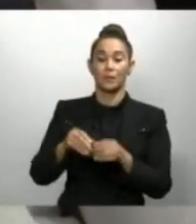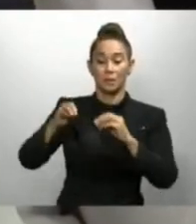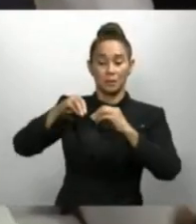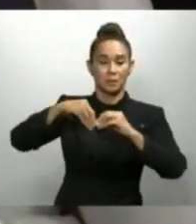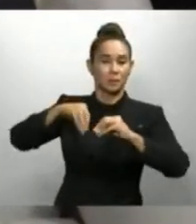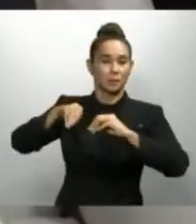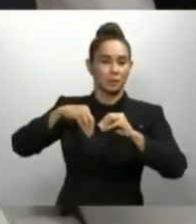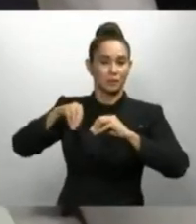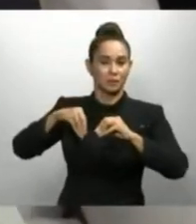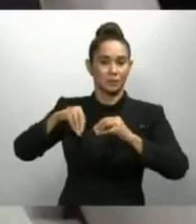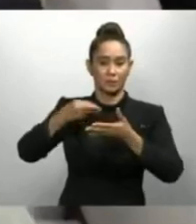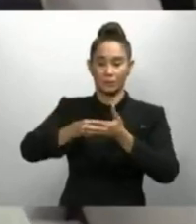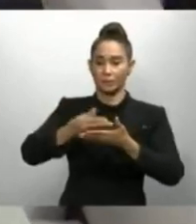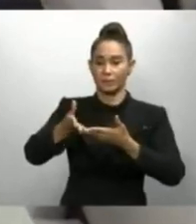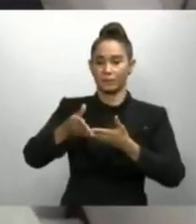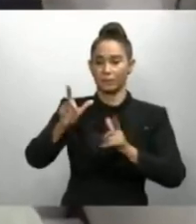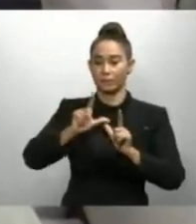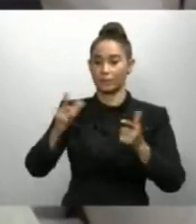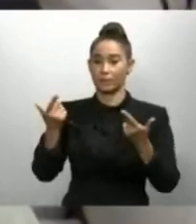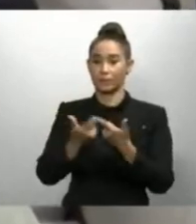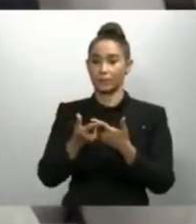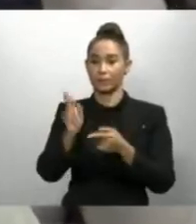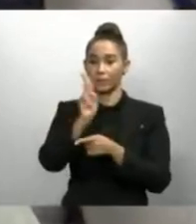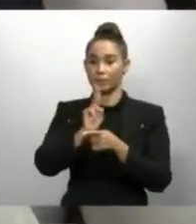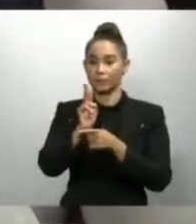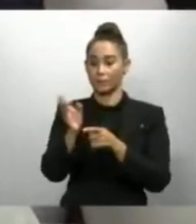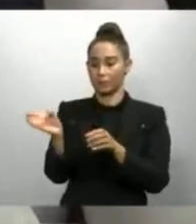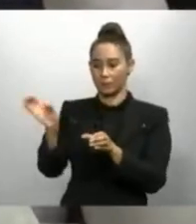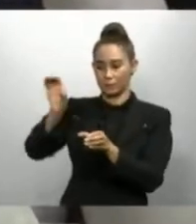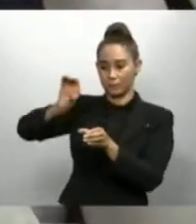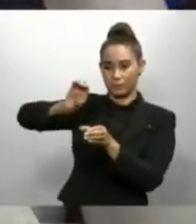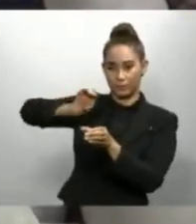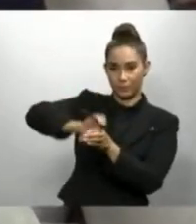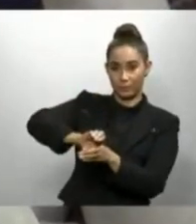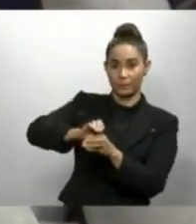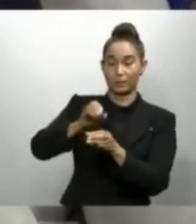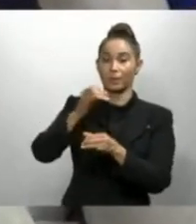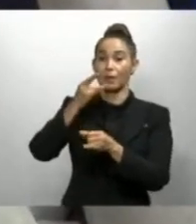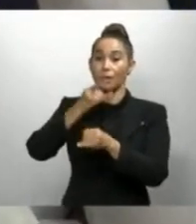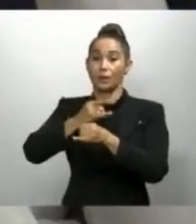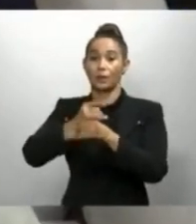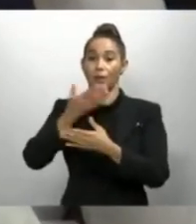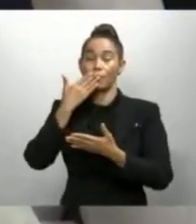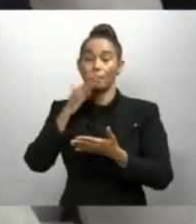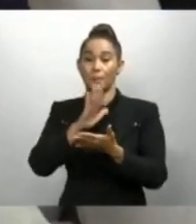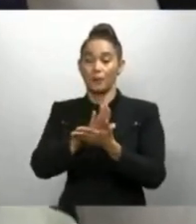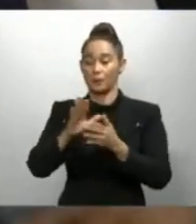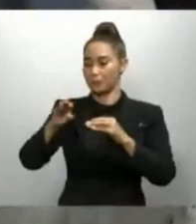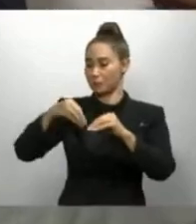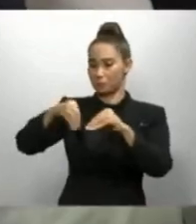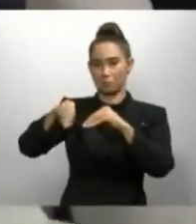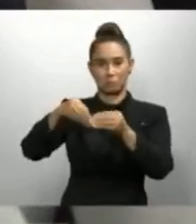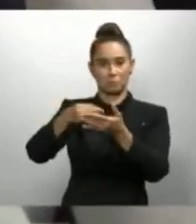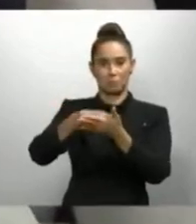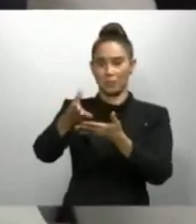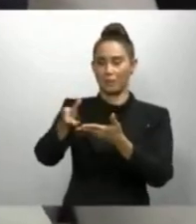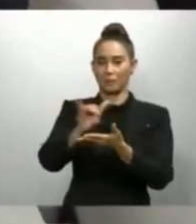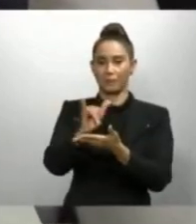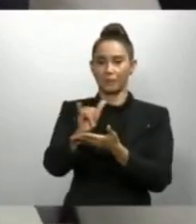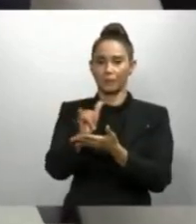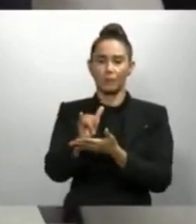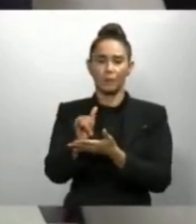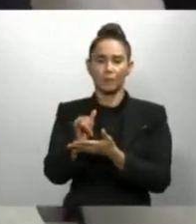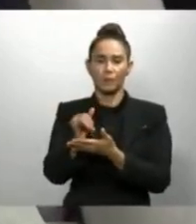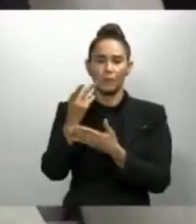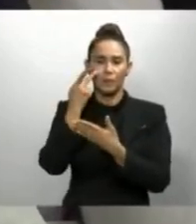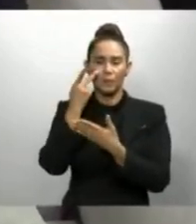en los sectores y que también son utilizadas para envasar productos ilícitos y que son comercializadas igualmente. ¿Se han acercado ustedes a